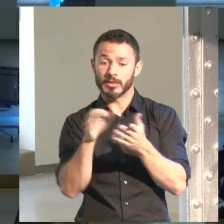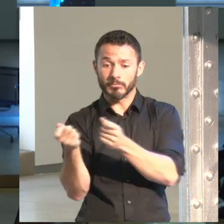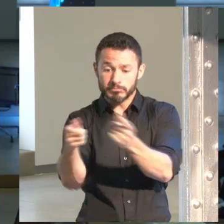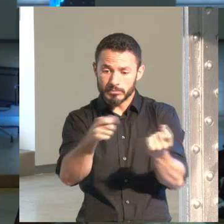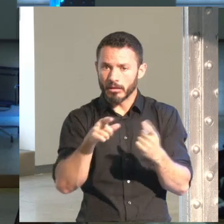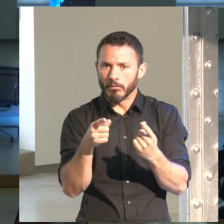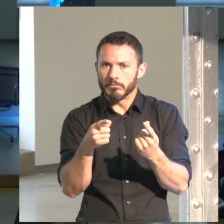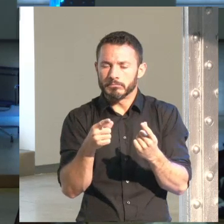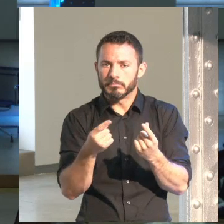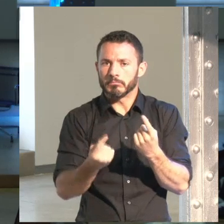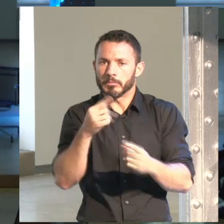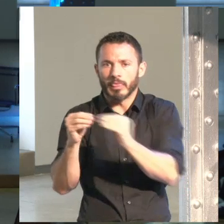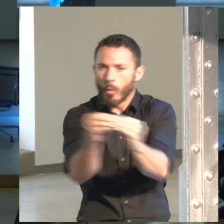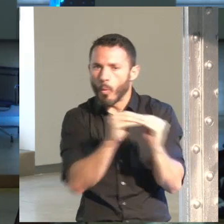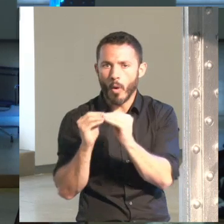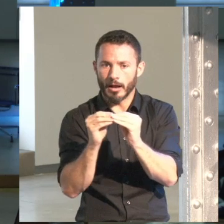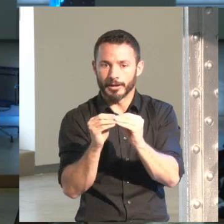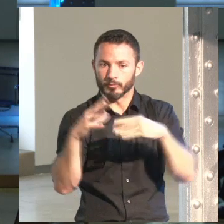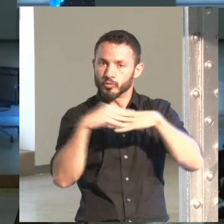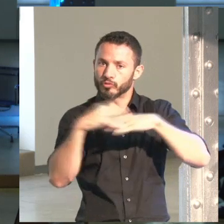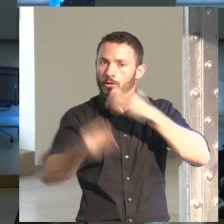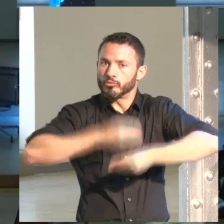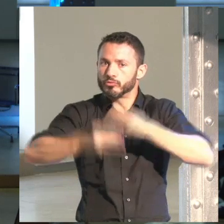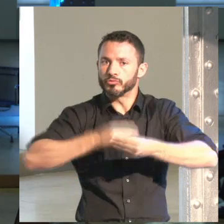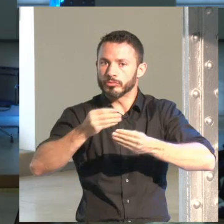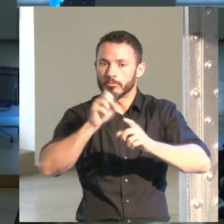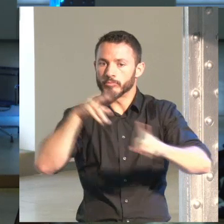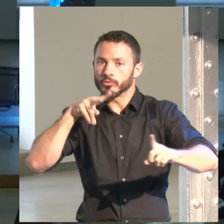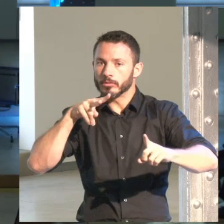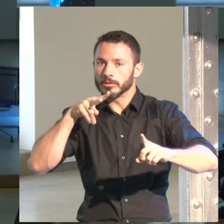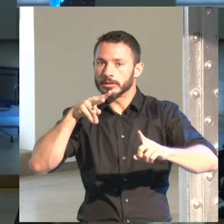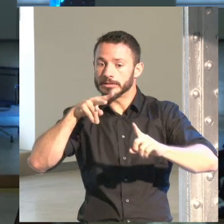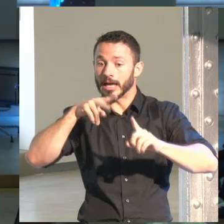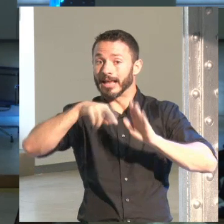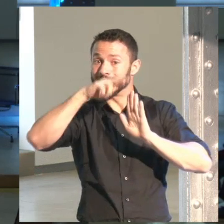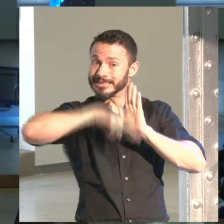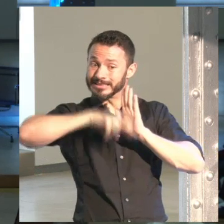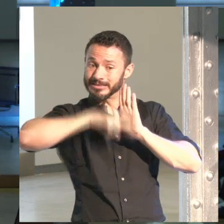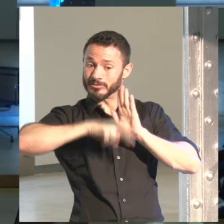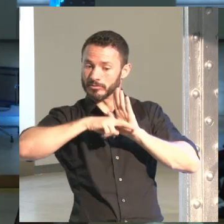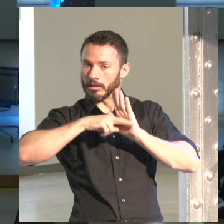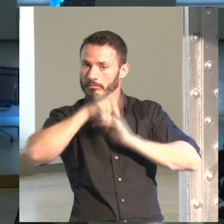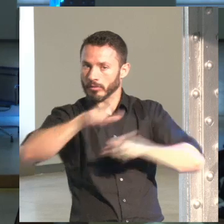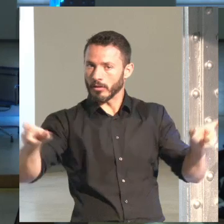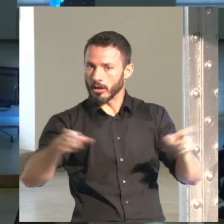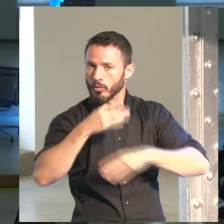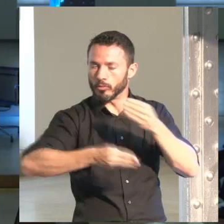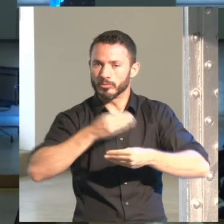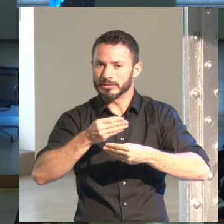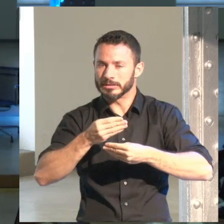veces idénticos, que utilizan nuestros usuarios, que desde el punto de vista de los reguladores utilizan los ciudadanos, a